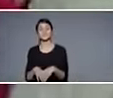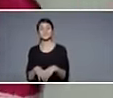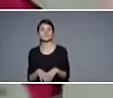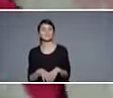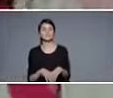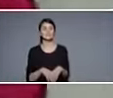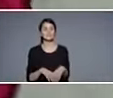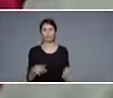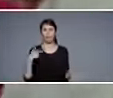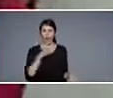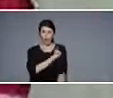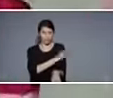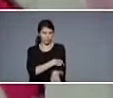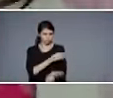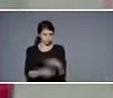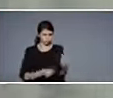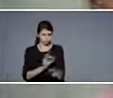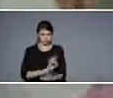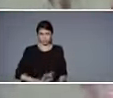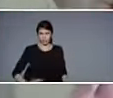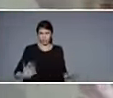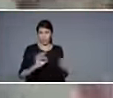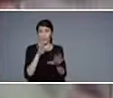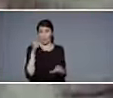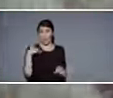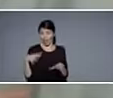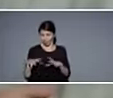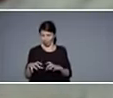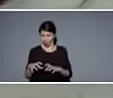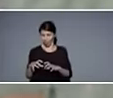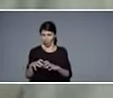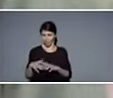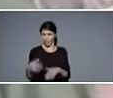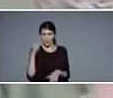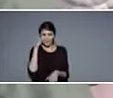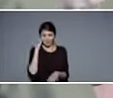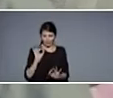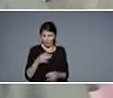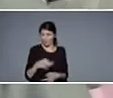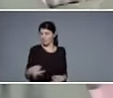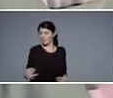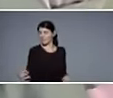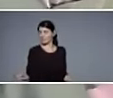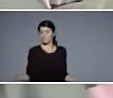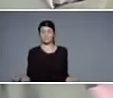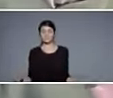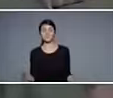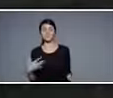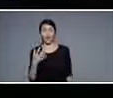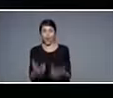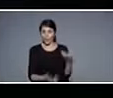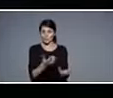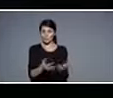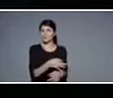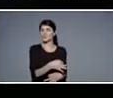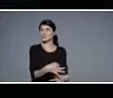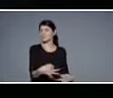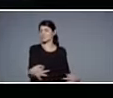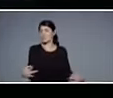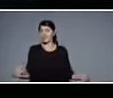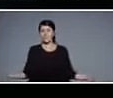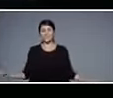No hago ejercicio para formatar, que celulitis no tengo, y la cocina se me da